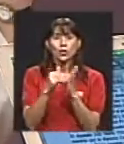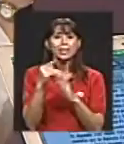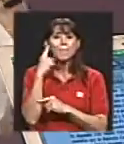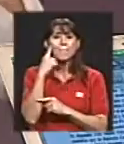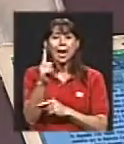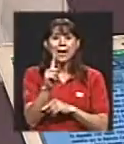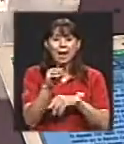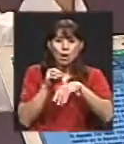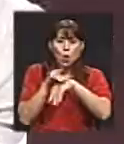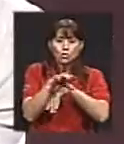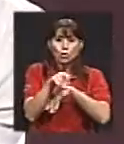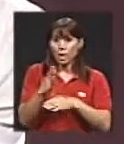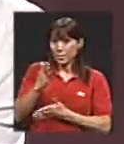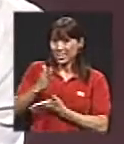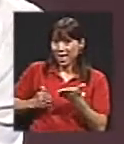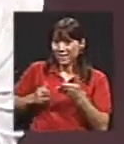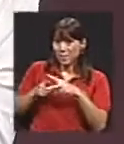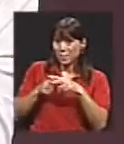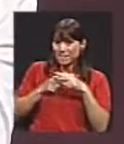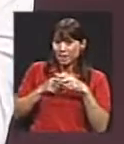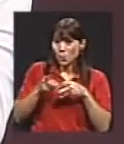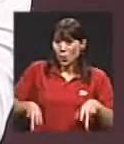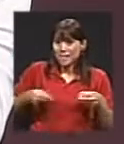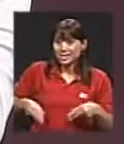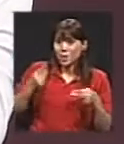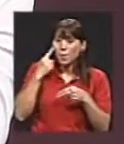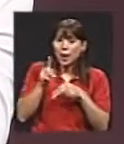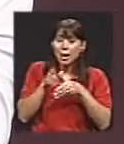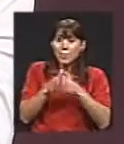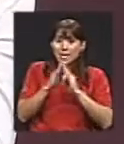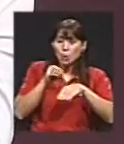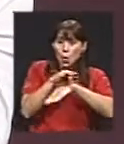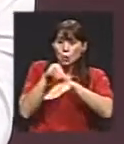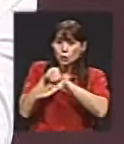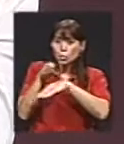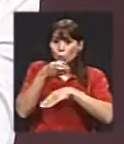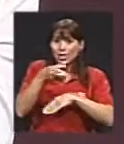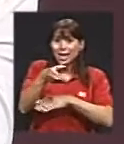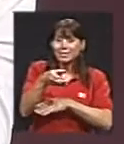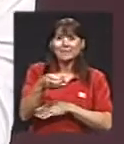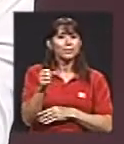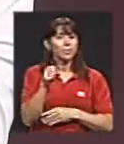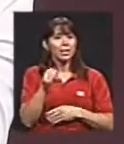la venta del préstamo se fue en consultoría sb hasta muy bien y fue para crear los ebais los equipos básicos de atención